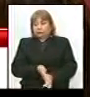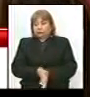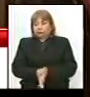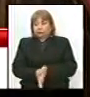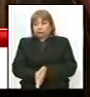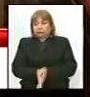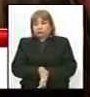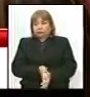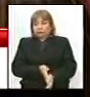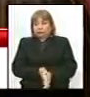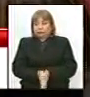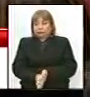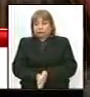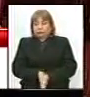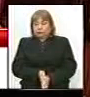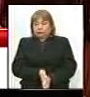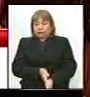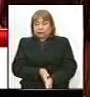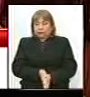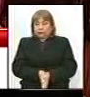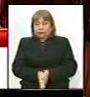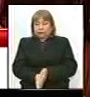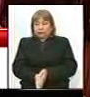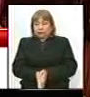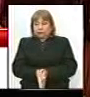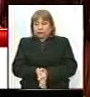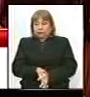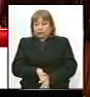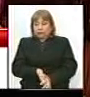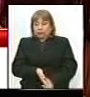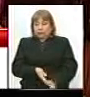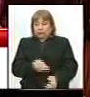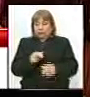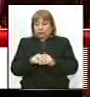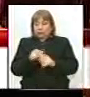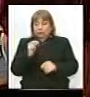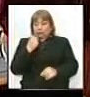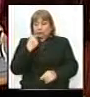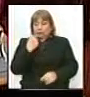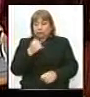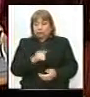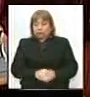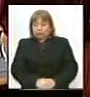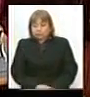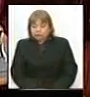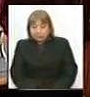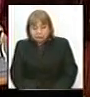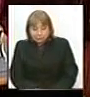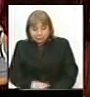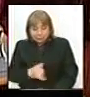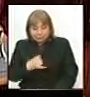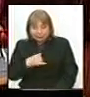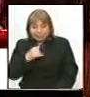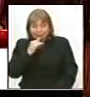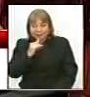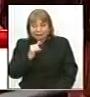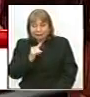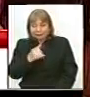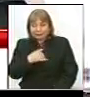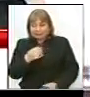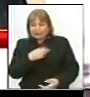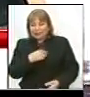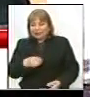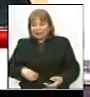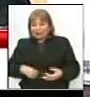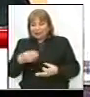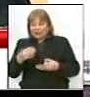presidente le pido que retire lo dicho porque yo no soy el ministro justicia yo